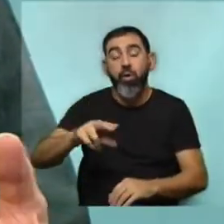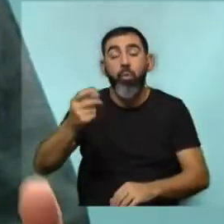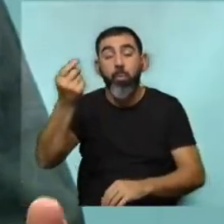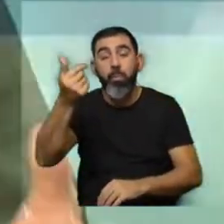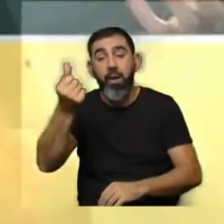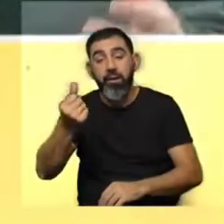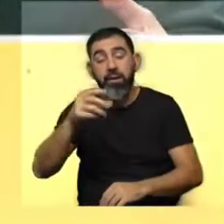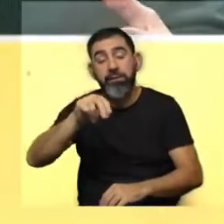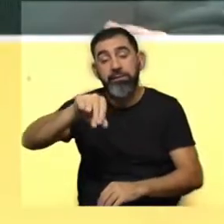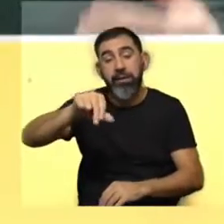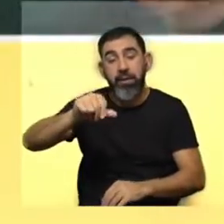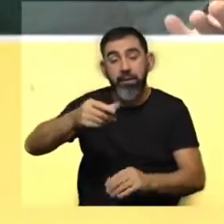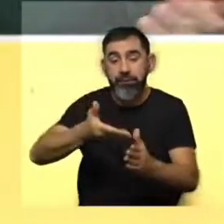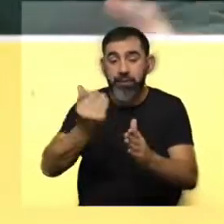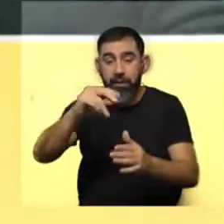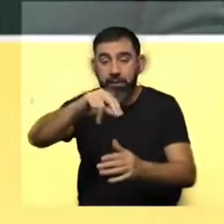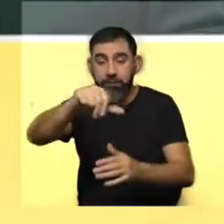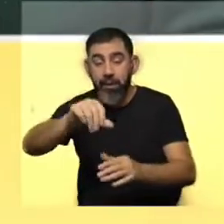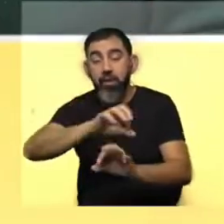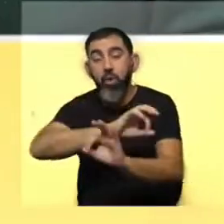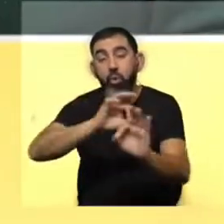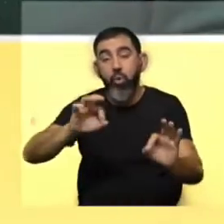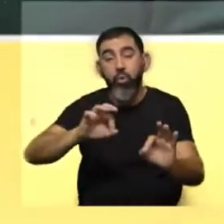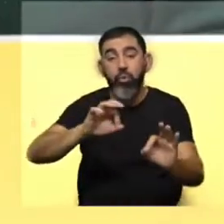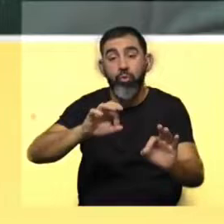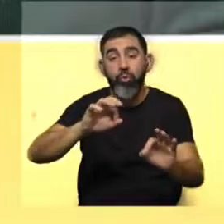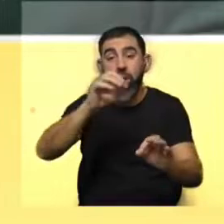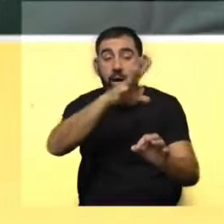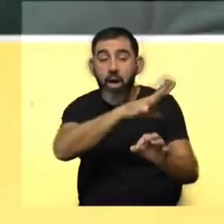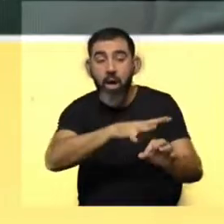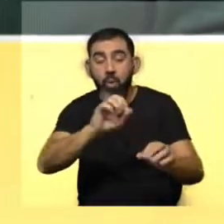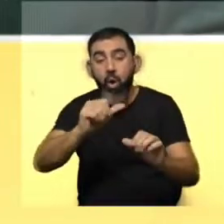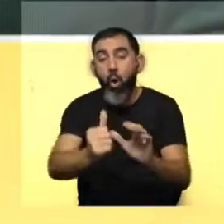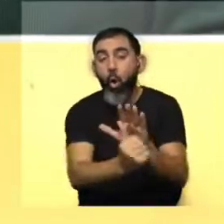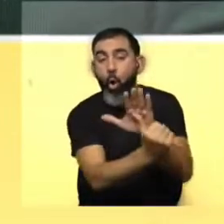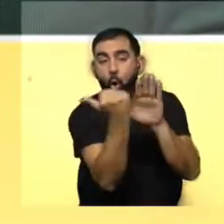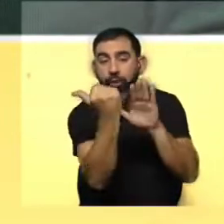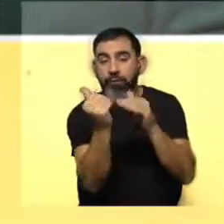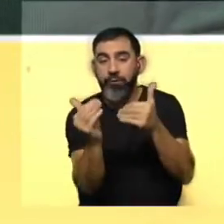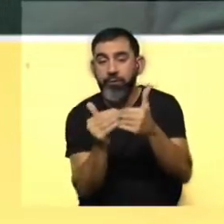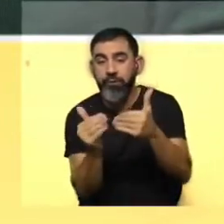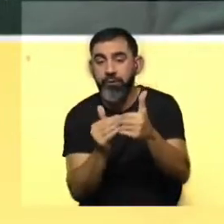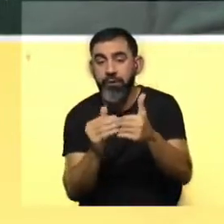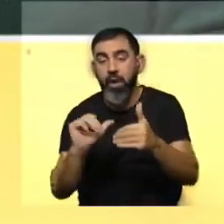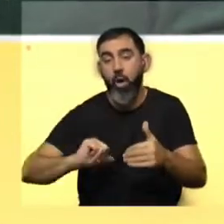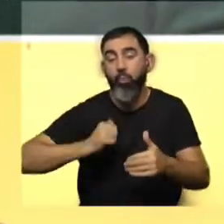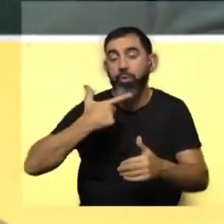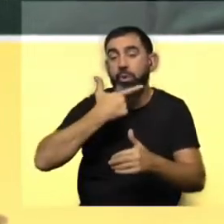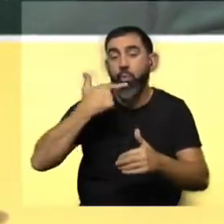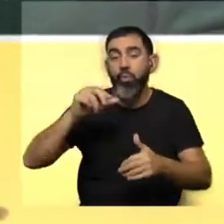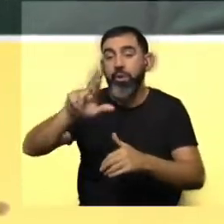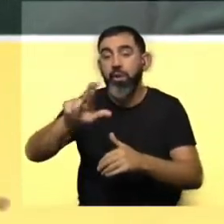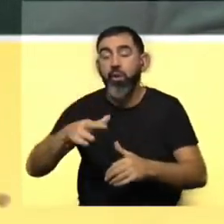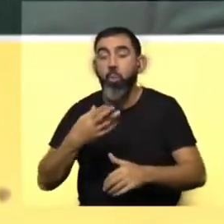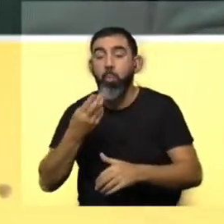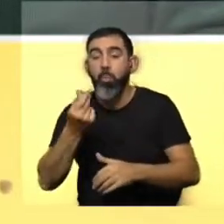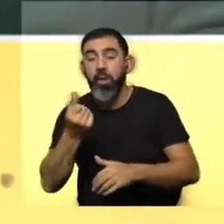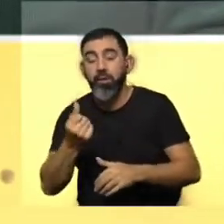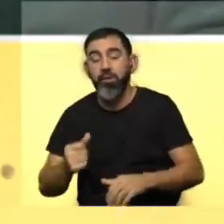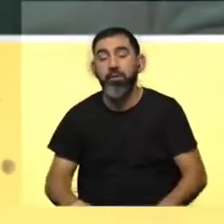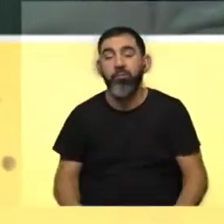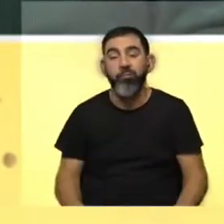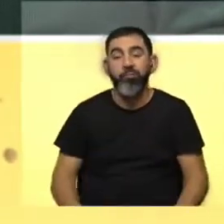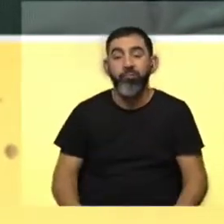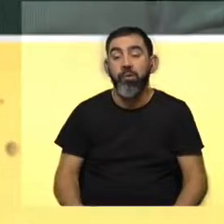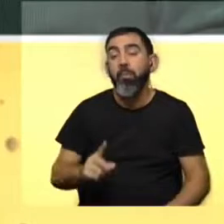Plata salada y desalarla, o colocar una toma más hacia el oeste y aprovechar el agua dulce del río de la Plata.